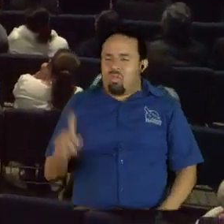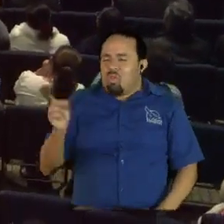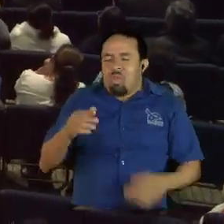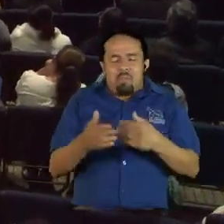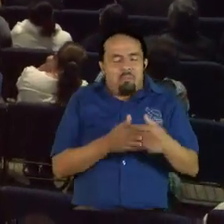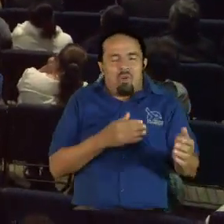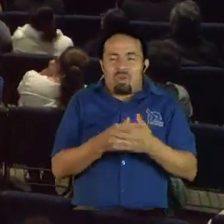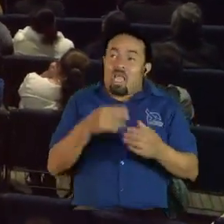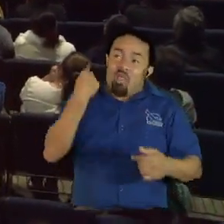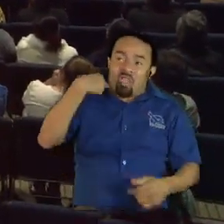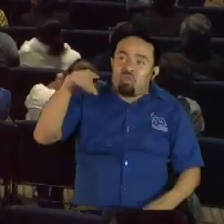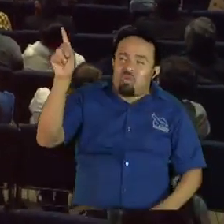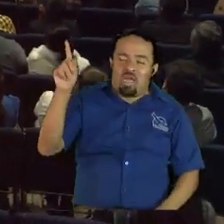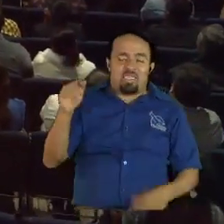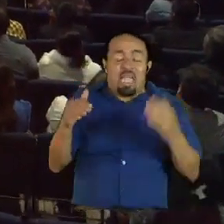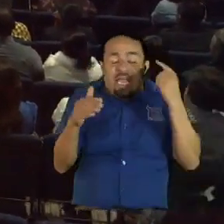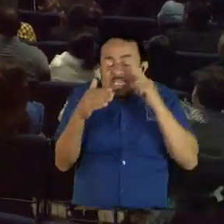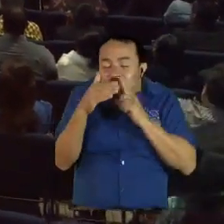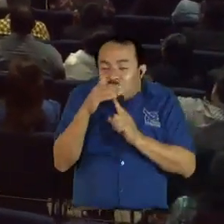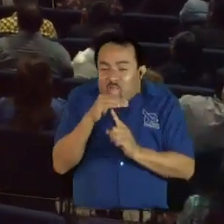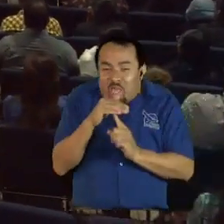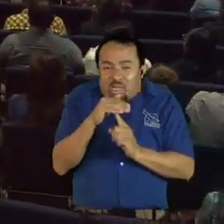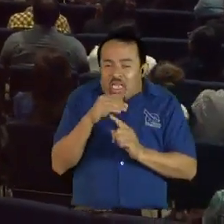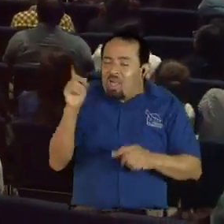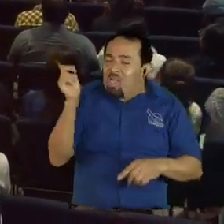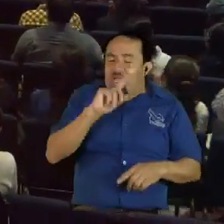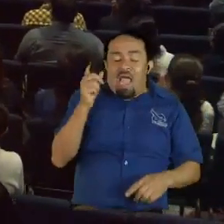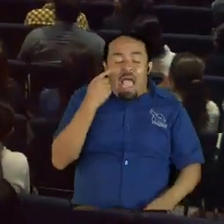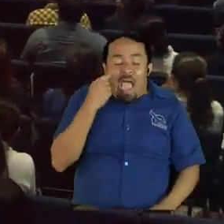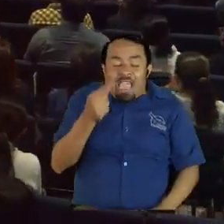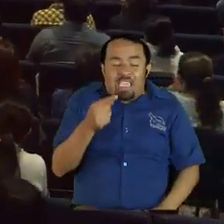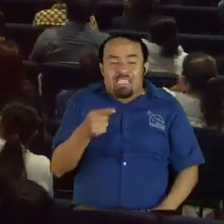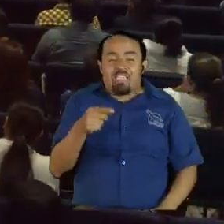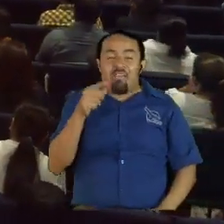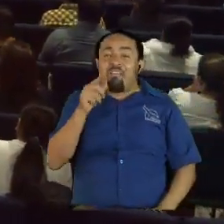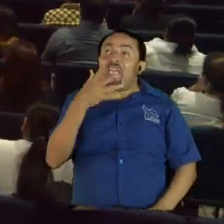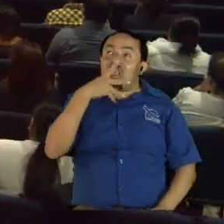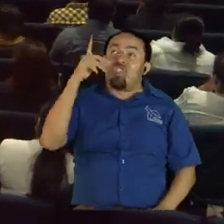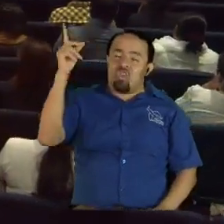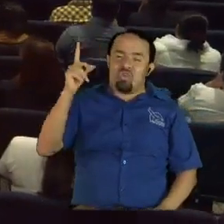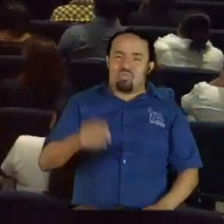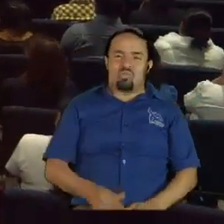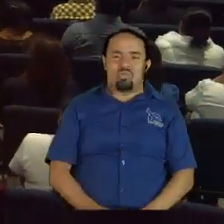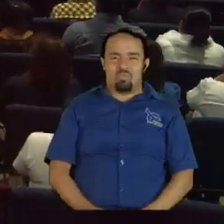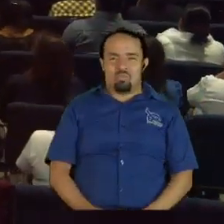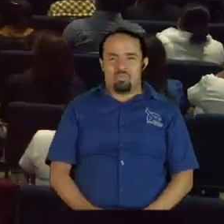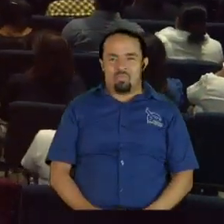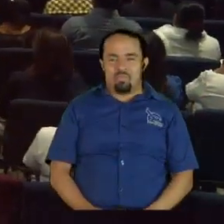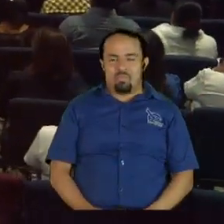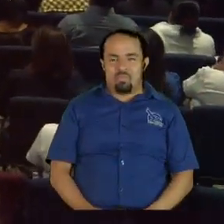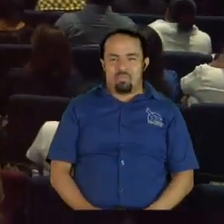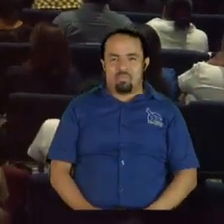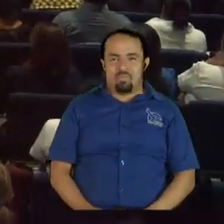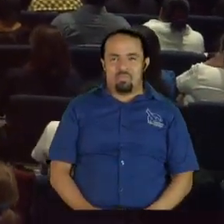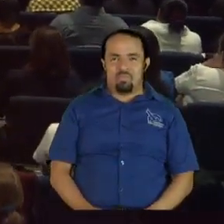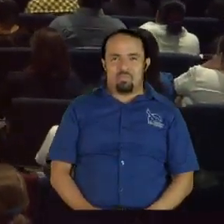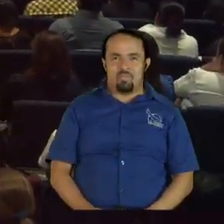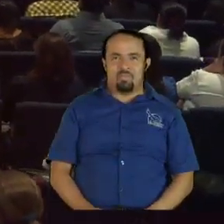peña, lo más alto, ahí te encontraré. De ahí te bajaré, dice el Señor, Padre Santo.